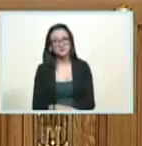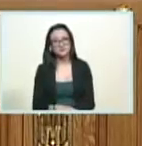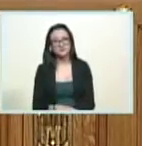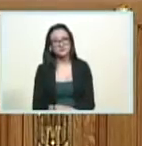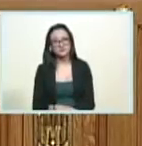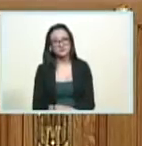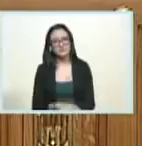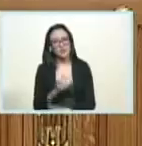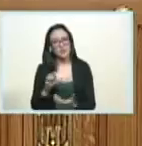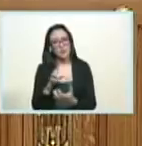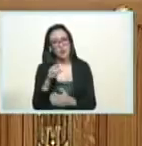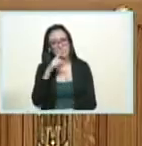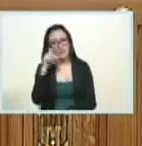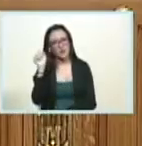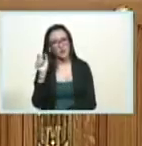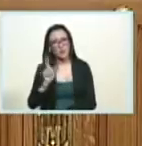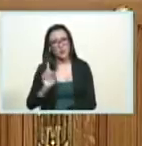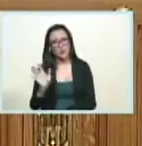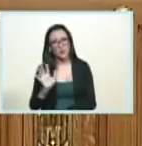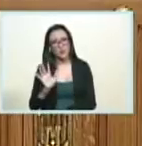esto no es un problema de Maduro.